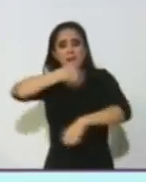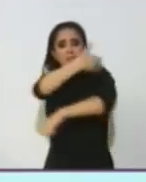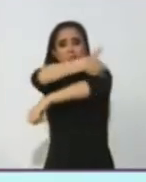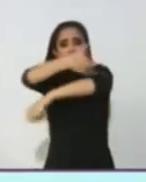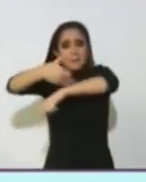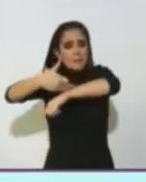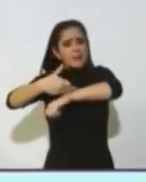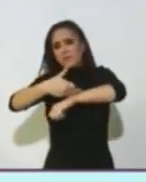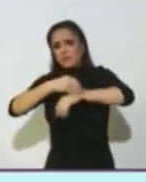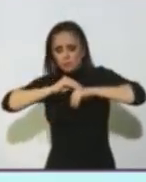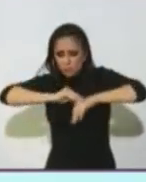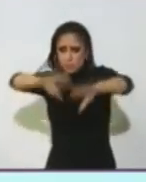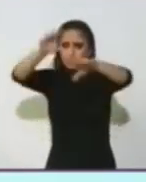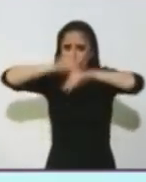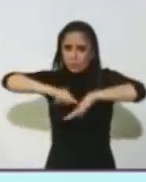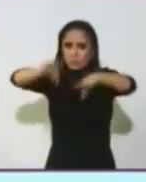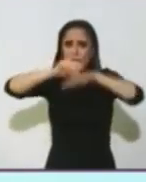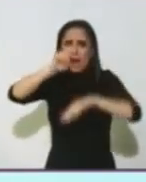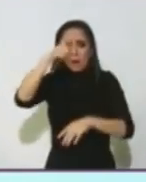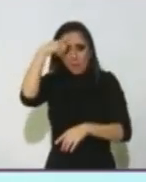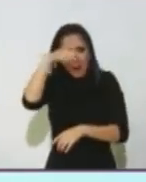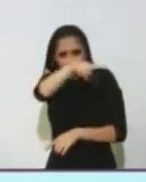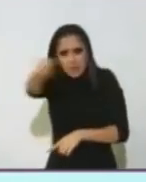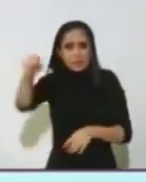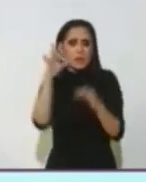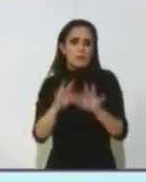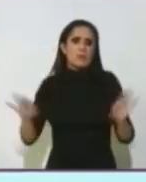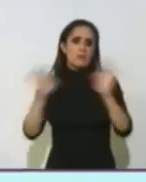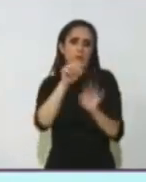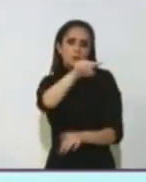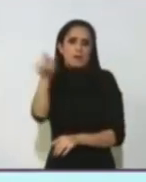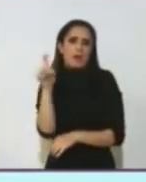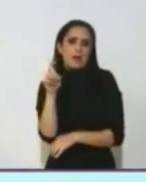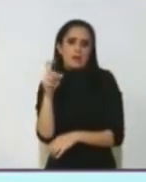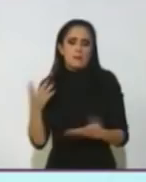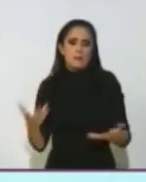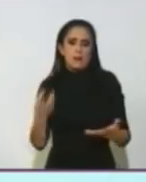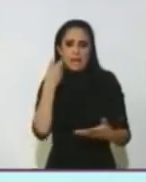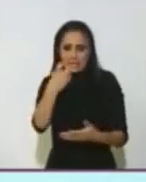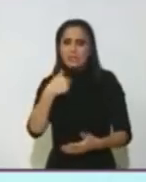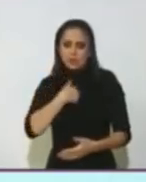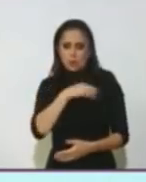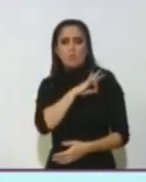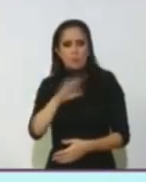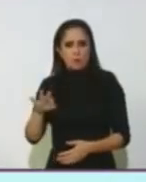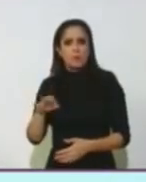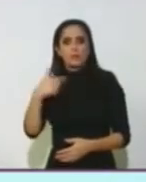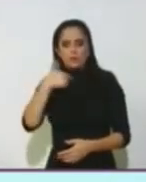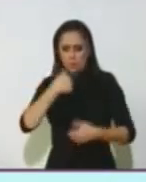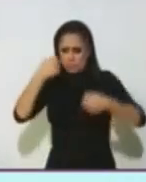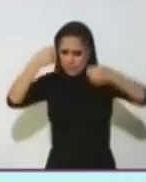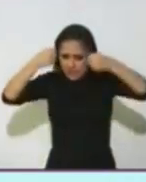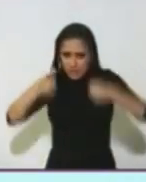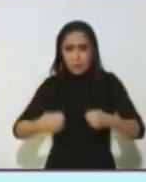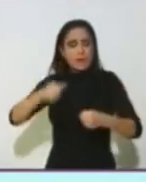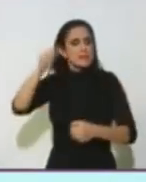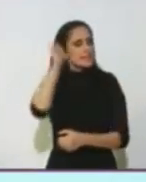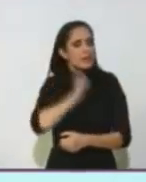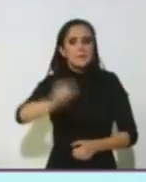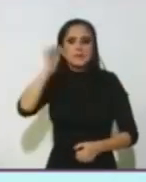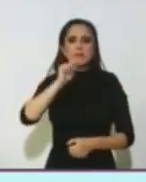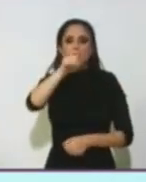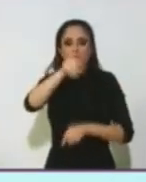les falte más es el líquido vital yo puedo hacer que esto suceda y te garantizo que siempre